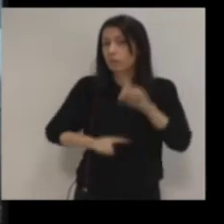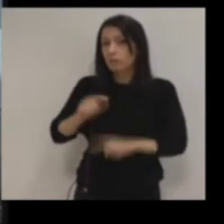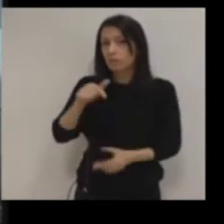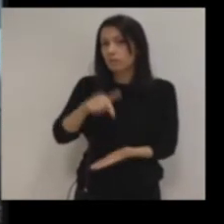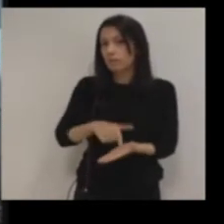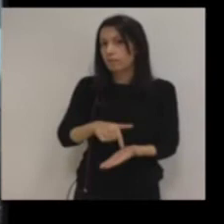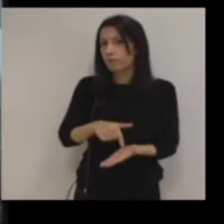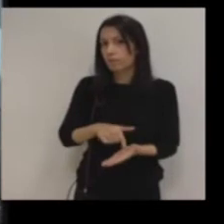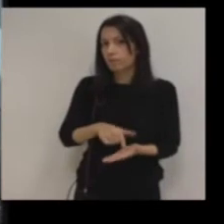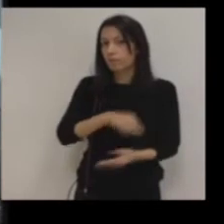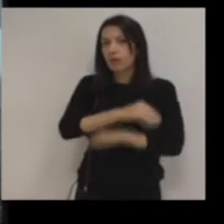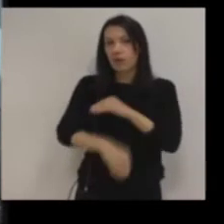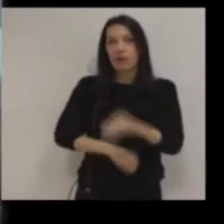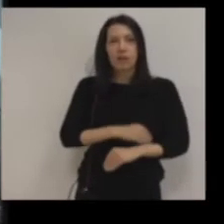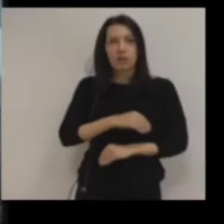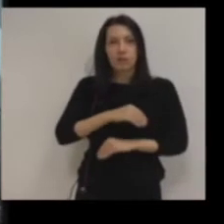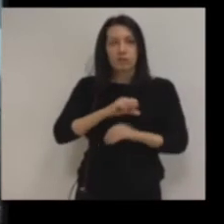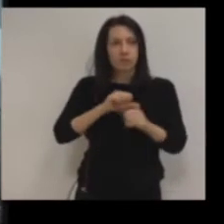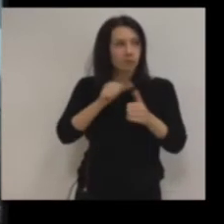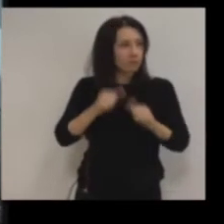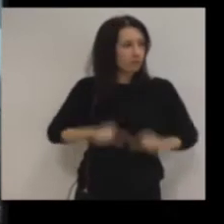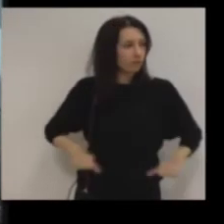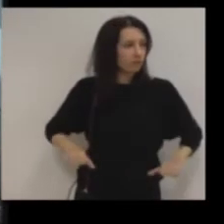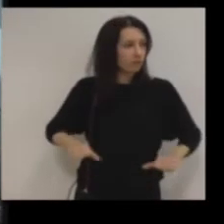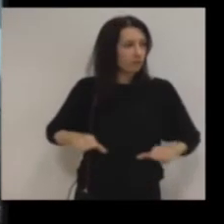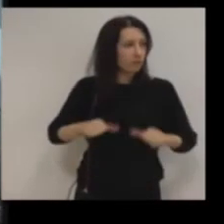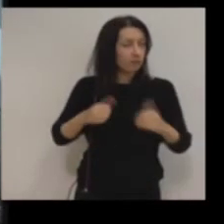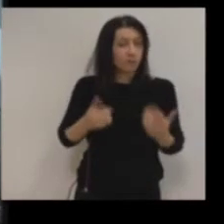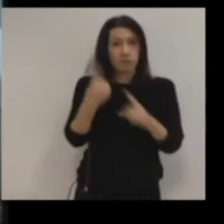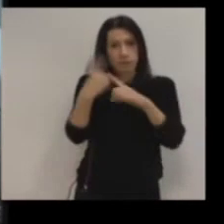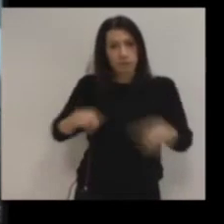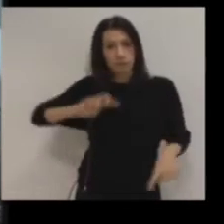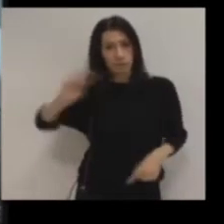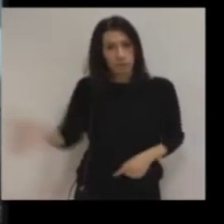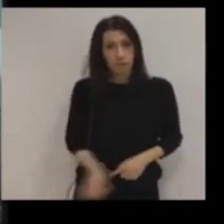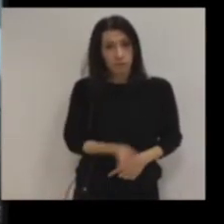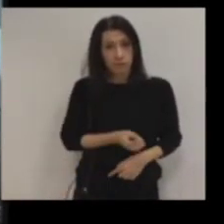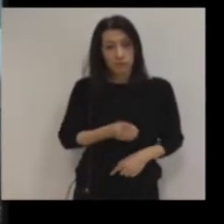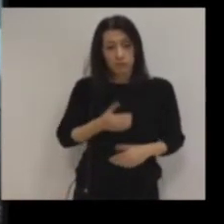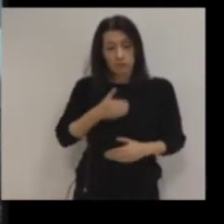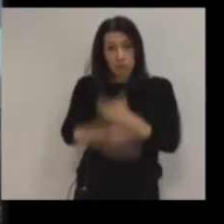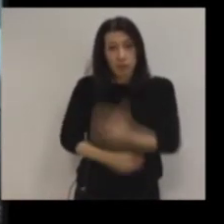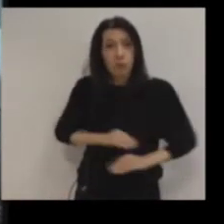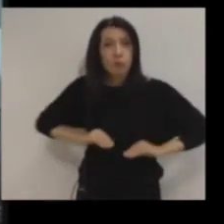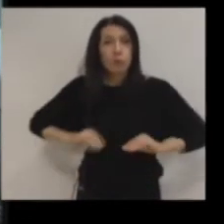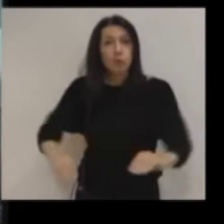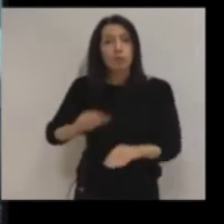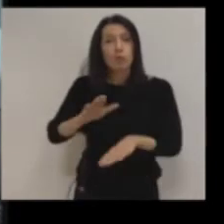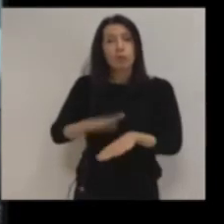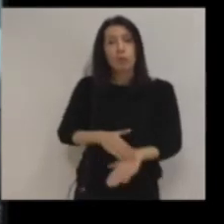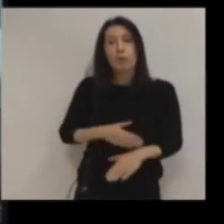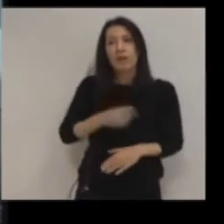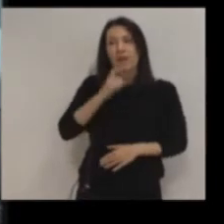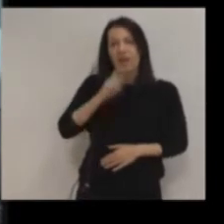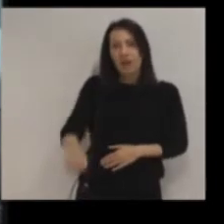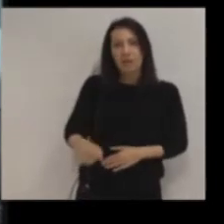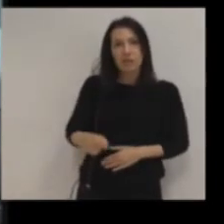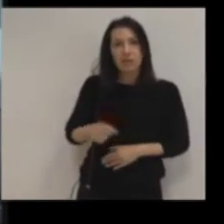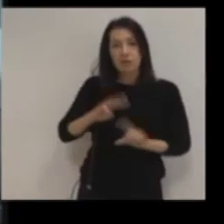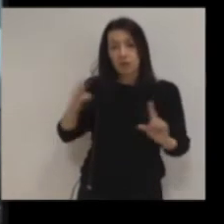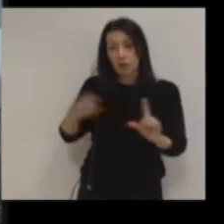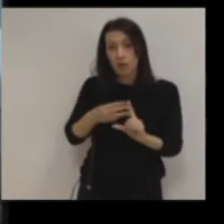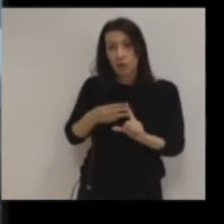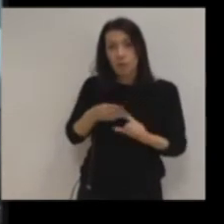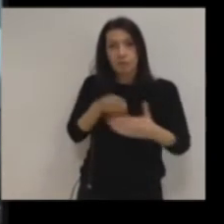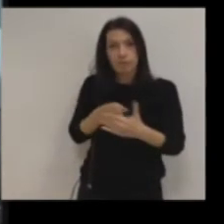reclamación no se puede hacer de forma accesible. Que esa es otra. O sea, el propio procedimiento para reclamar la inaccesibilidad de una página web